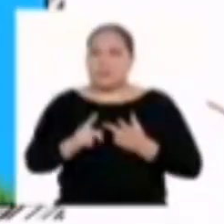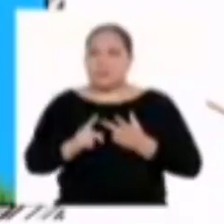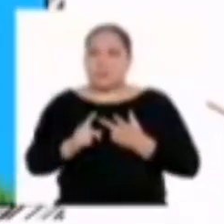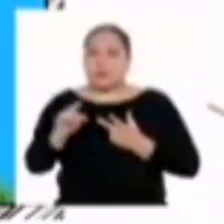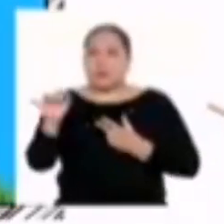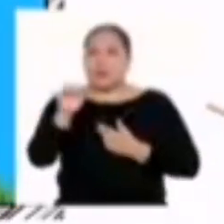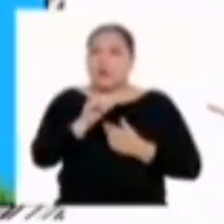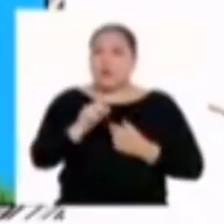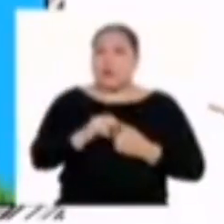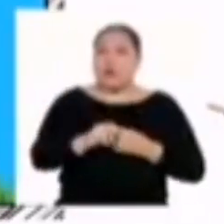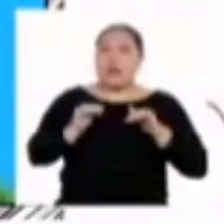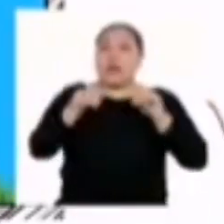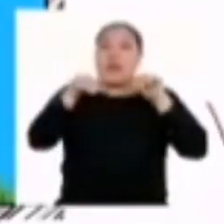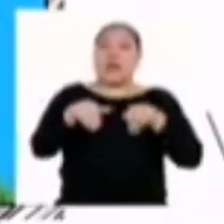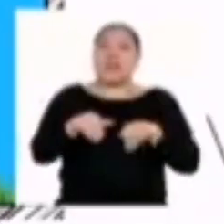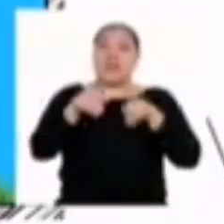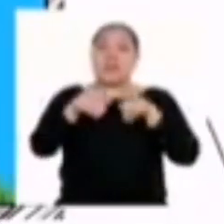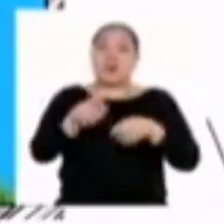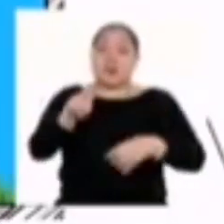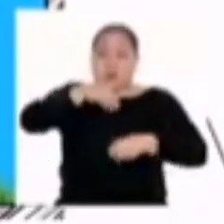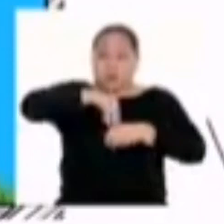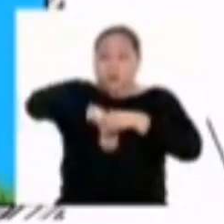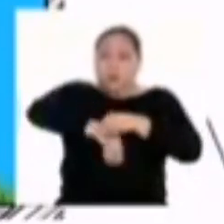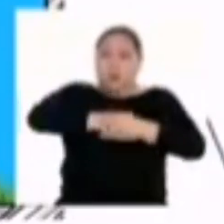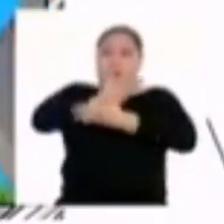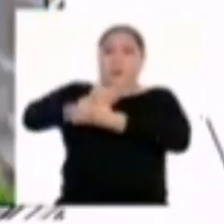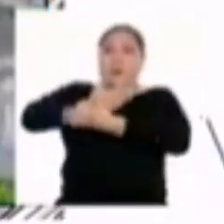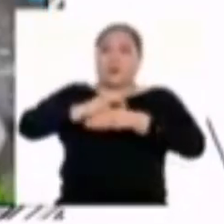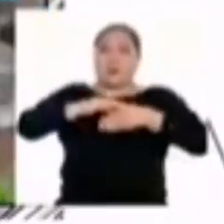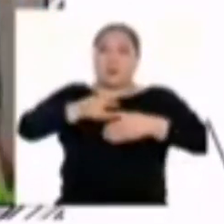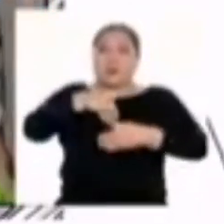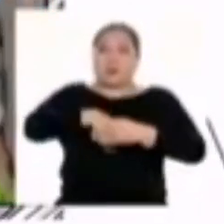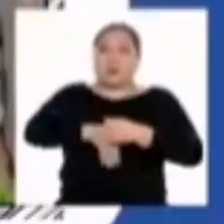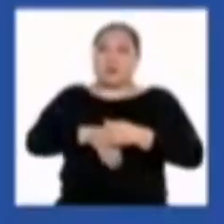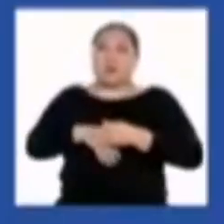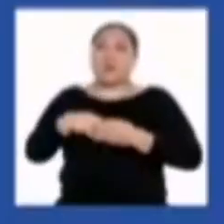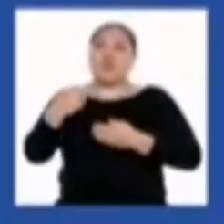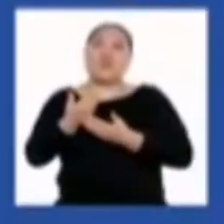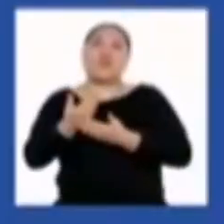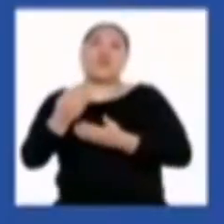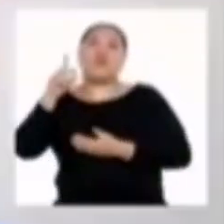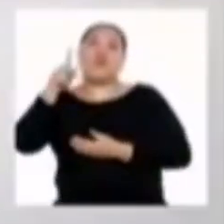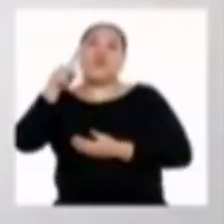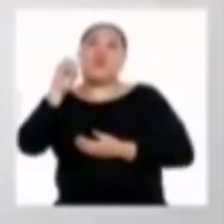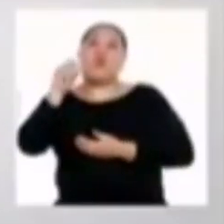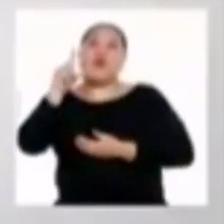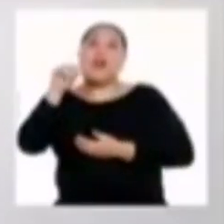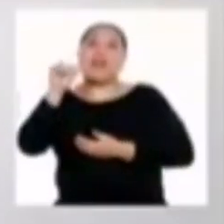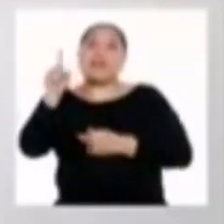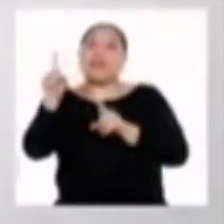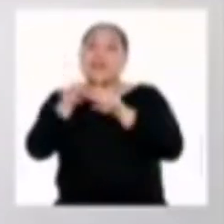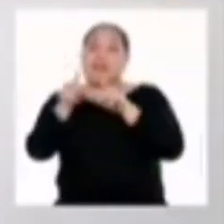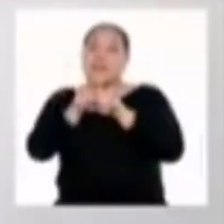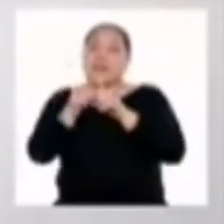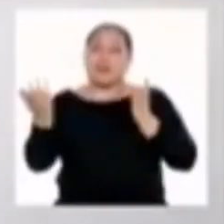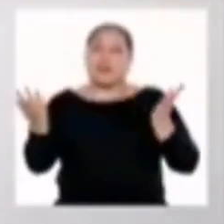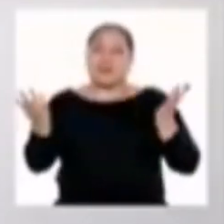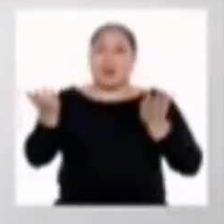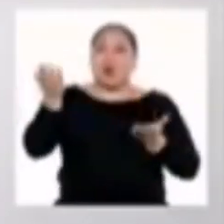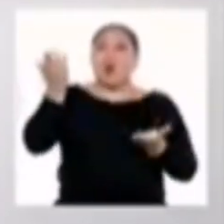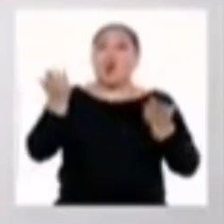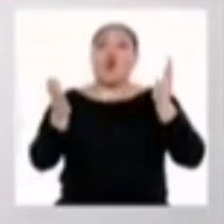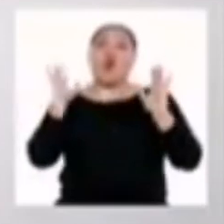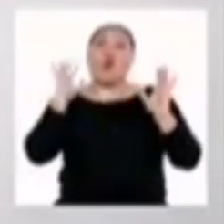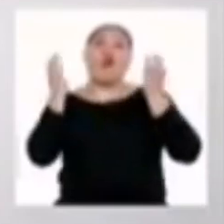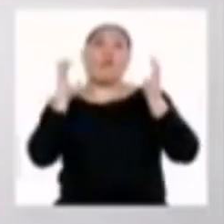manera en la que los canguros colocan sus bebés en una bolsa, los koalas también lo hacen. Muy bien, Rodrigo. Y de estos